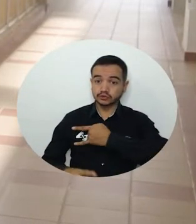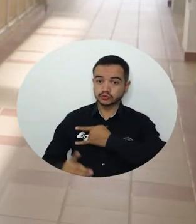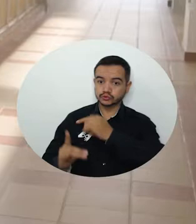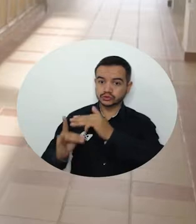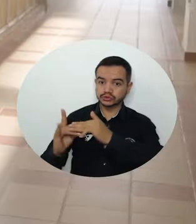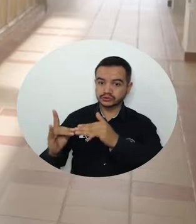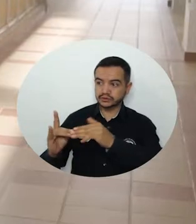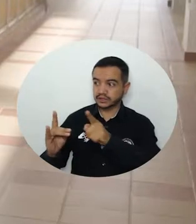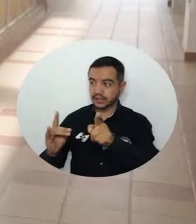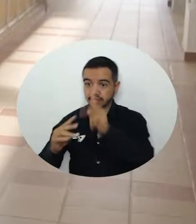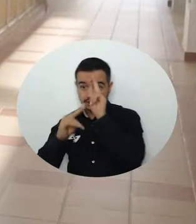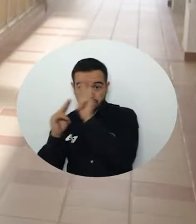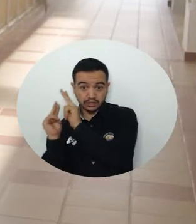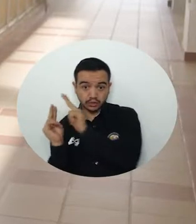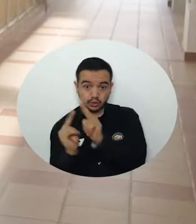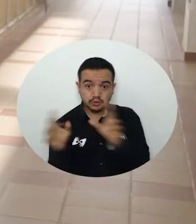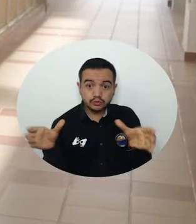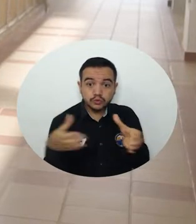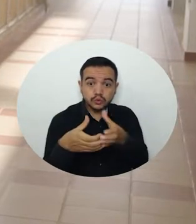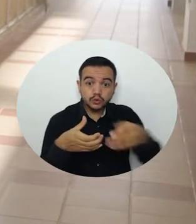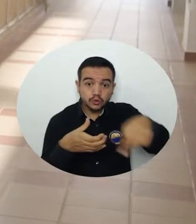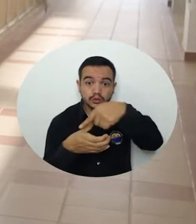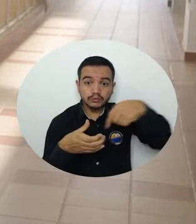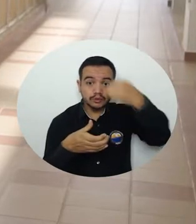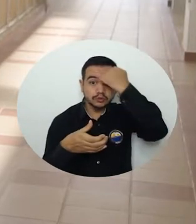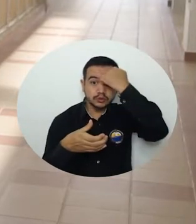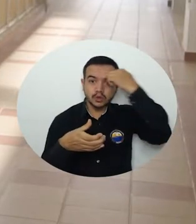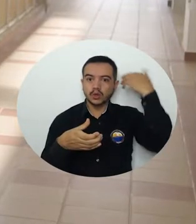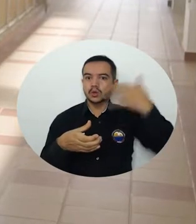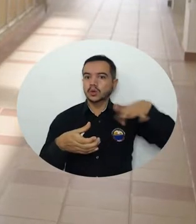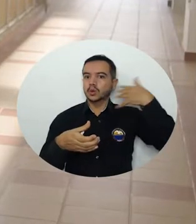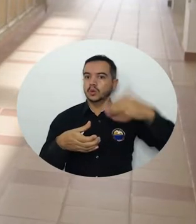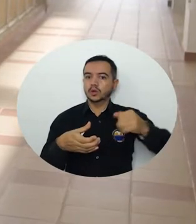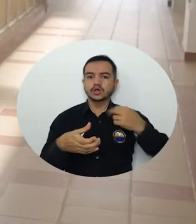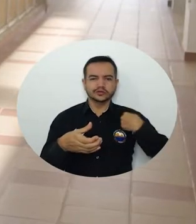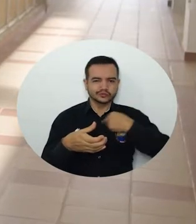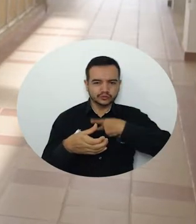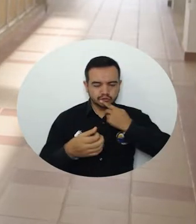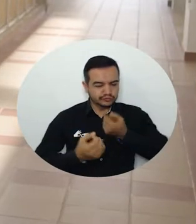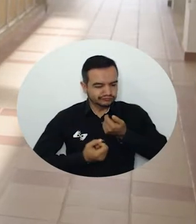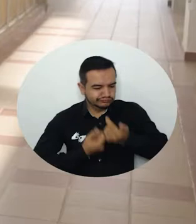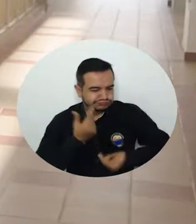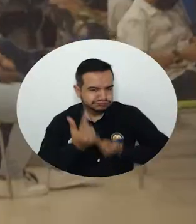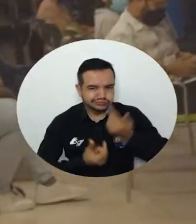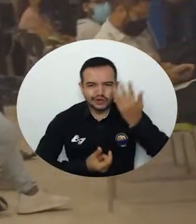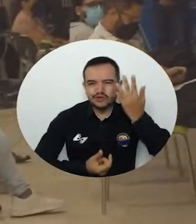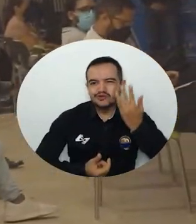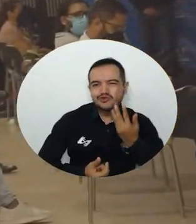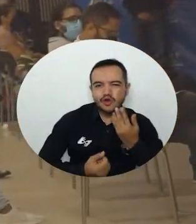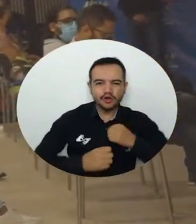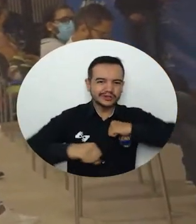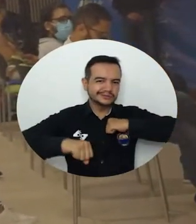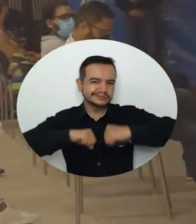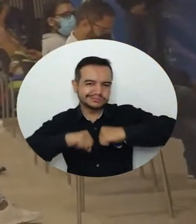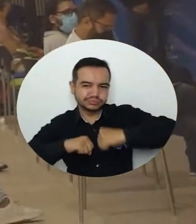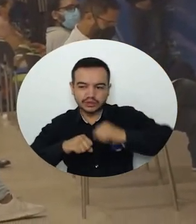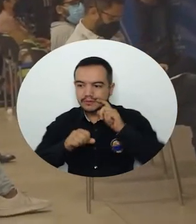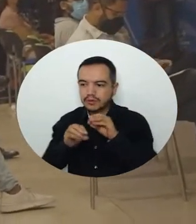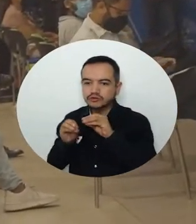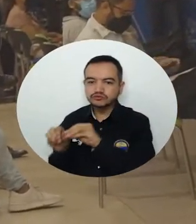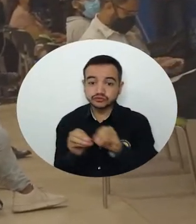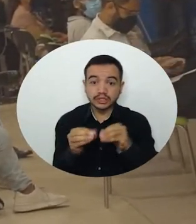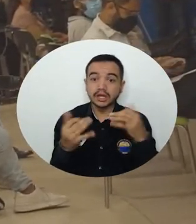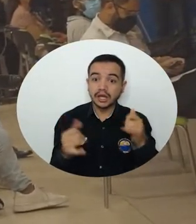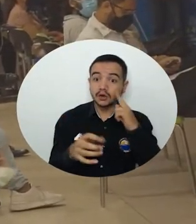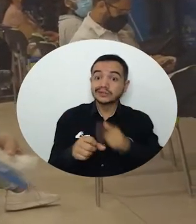a los docentes, a esa labor, a ese esfuerzo que damos todos cada día por llevar una mejor educación a los estudiantes y sobre todo en